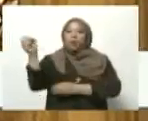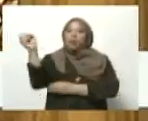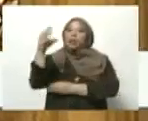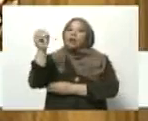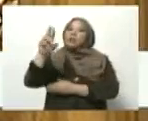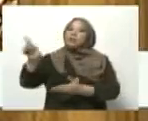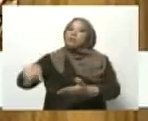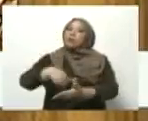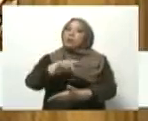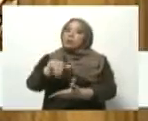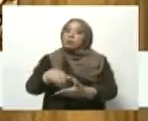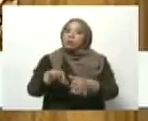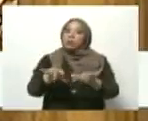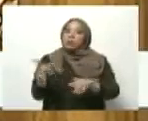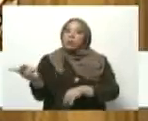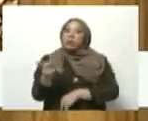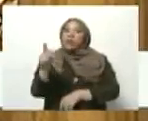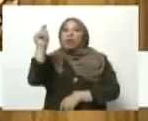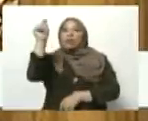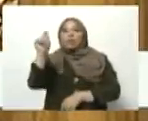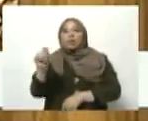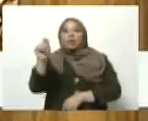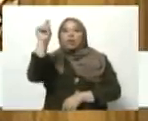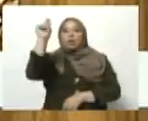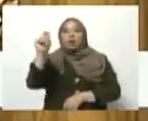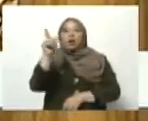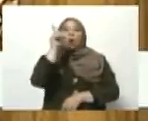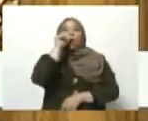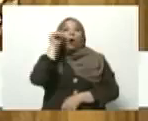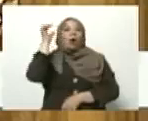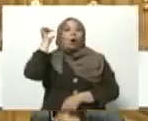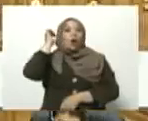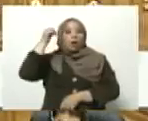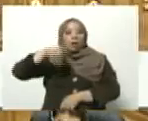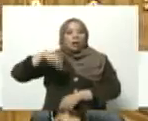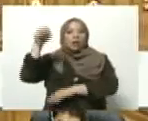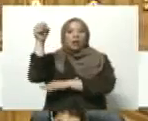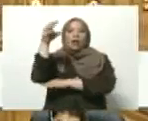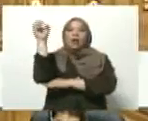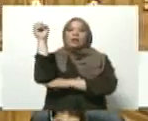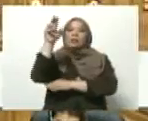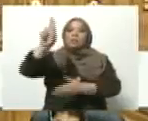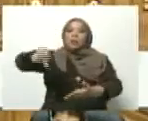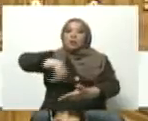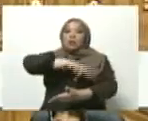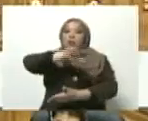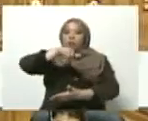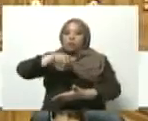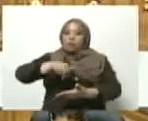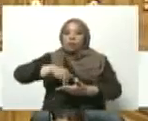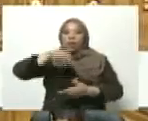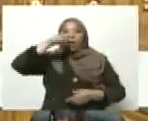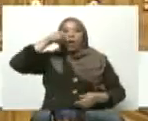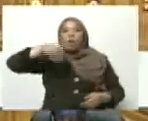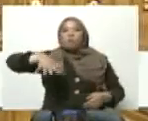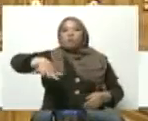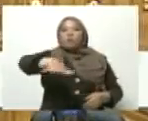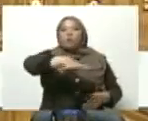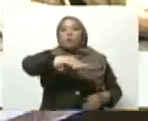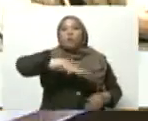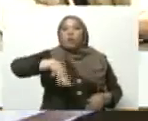Nacional. Honorables diputadas y diputados de la Asamblea Nacional. Pueblo